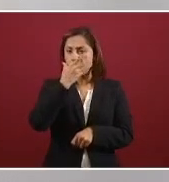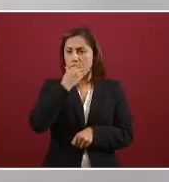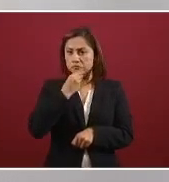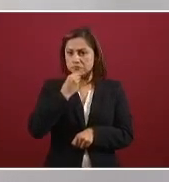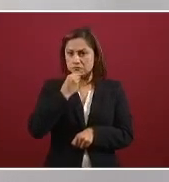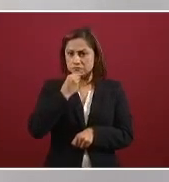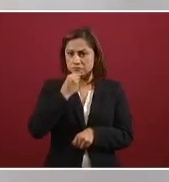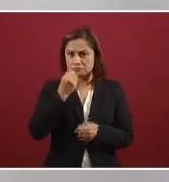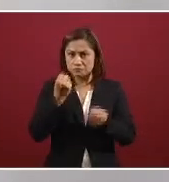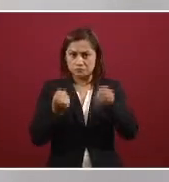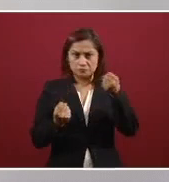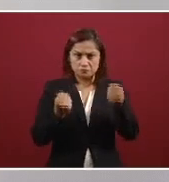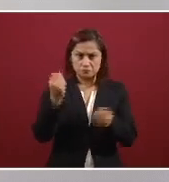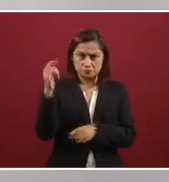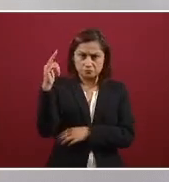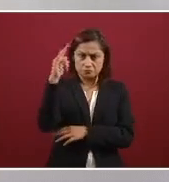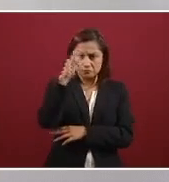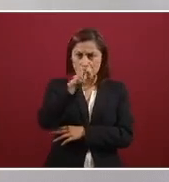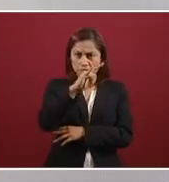de